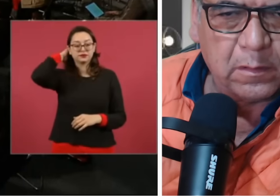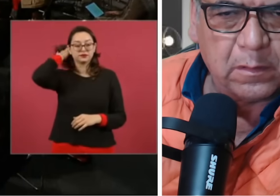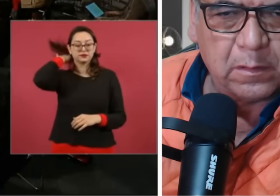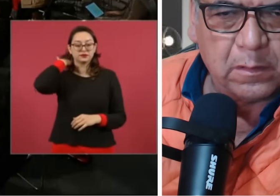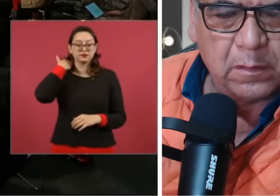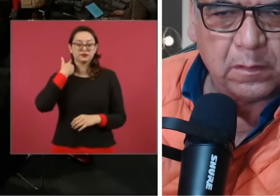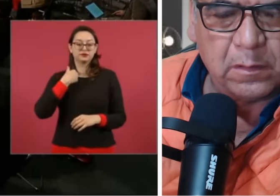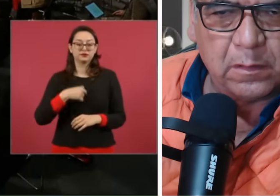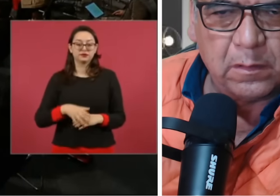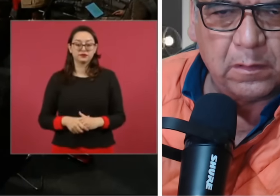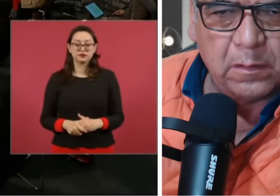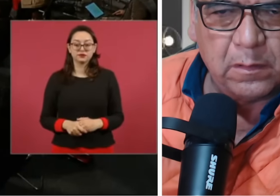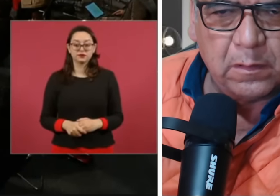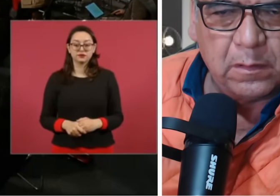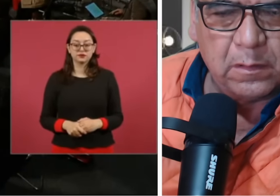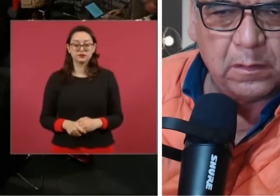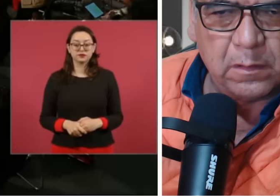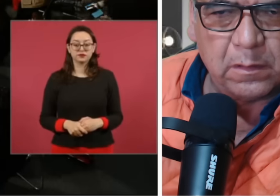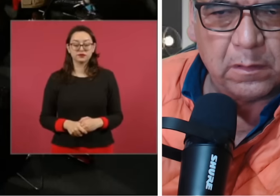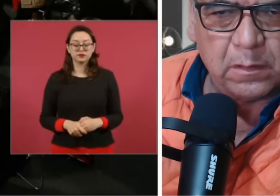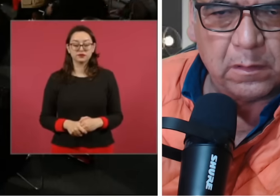Estamos insistiendo. Mire.